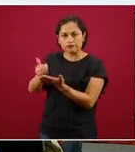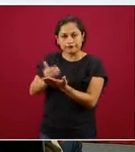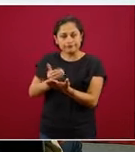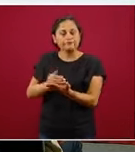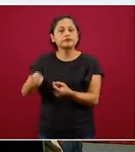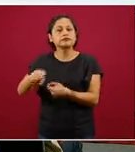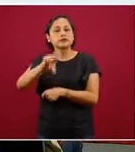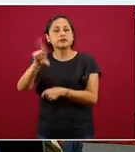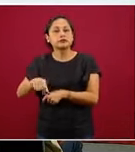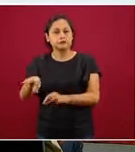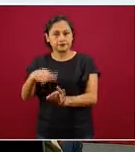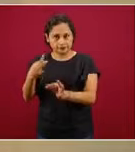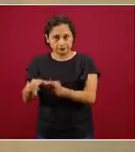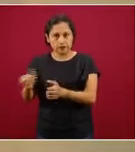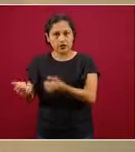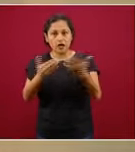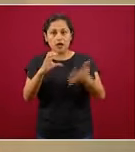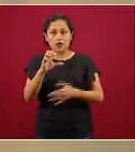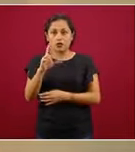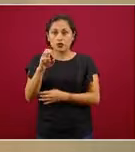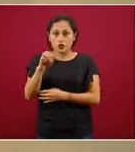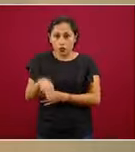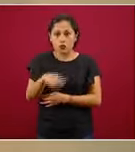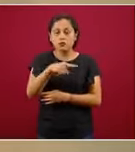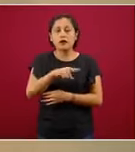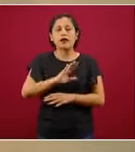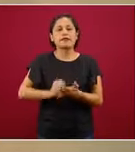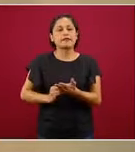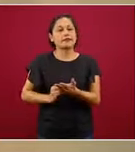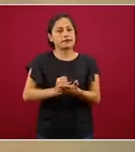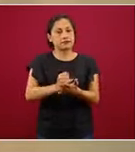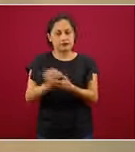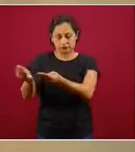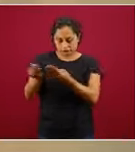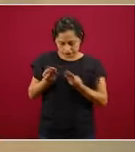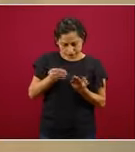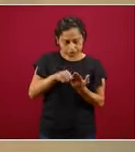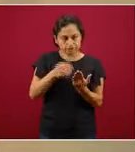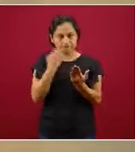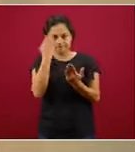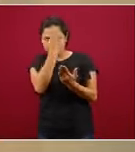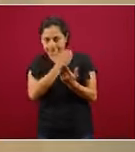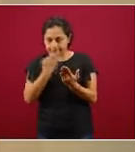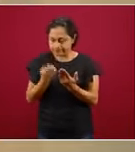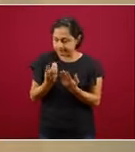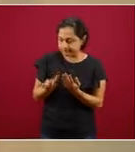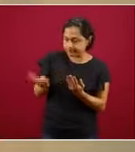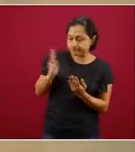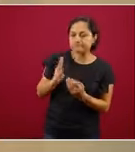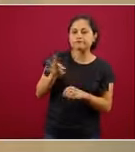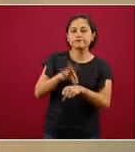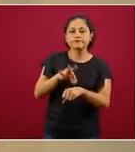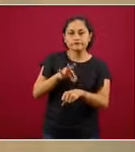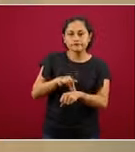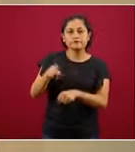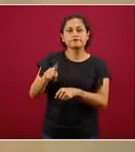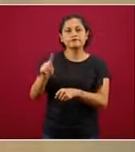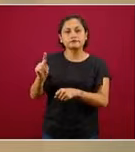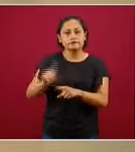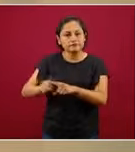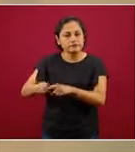le regresa los datos al CRUM. El CRUM decide con estos datos clínicos, con los médicos reguladores, con los técnicos en regulación médica,